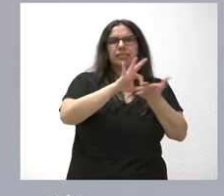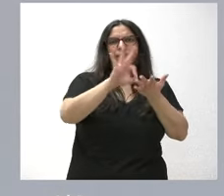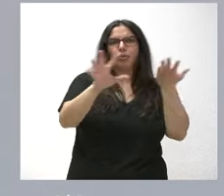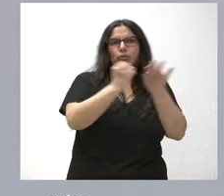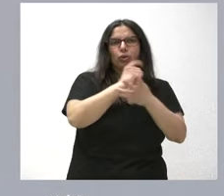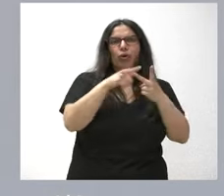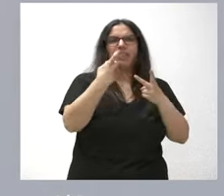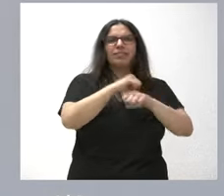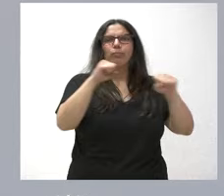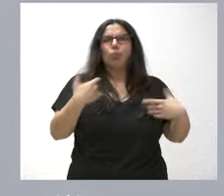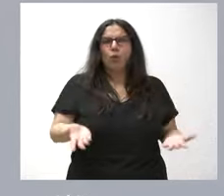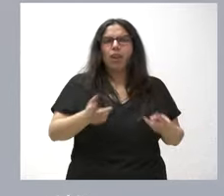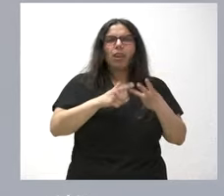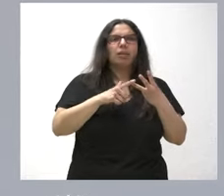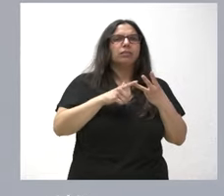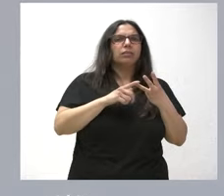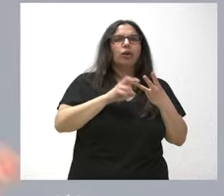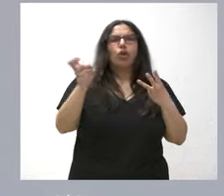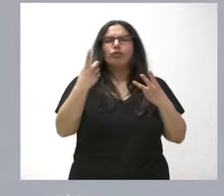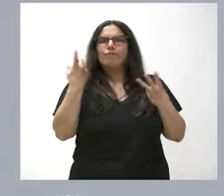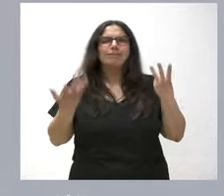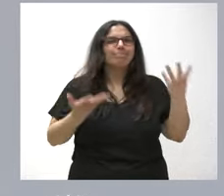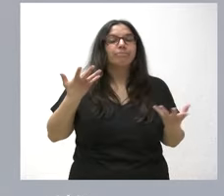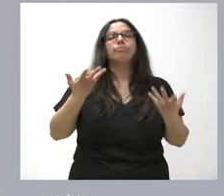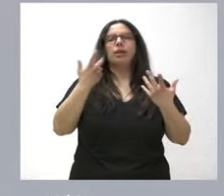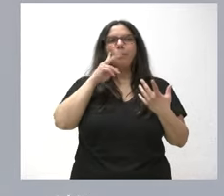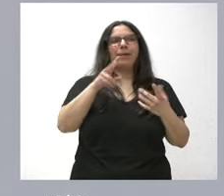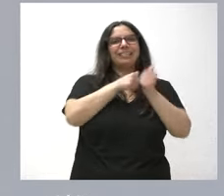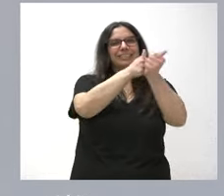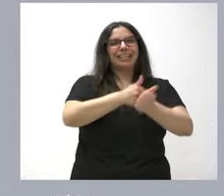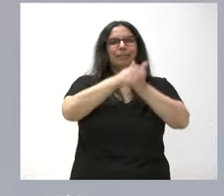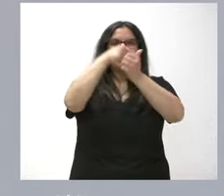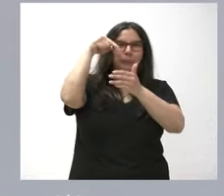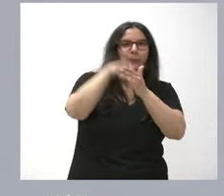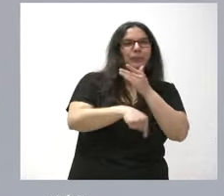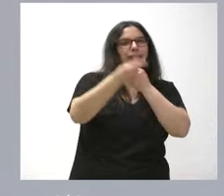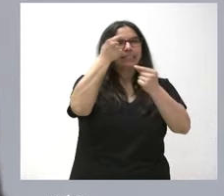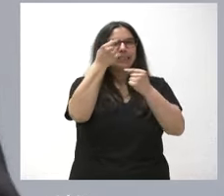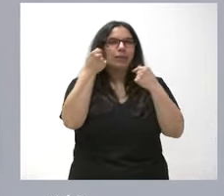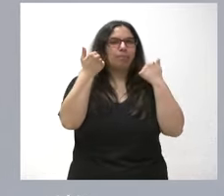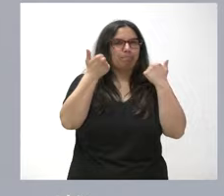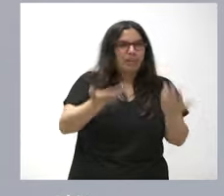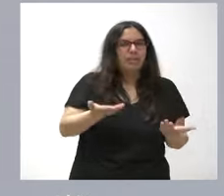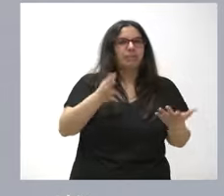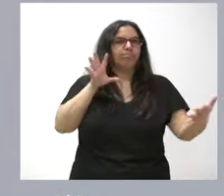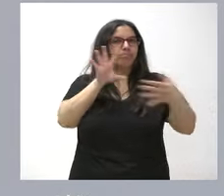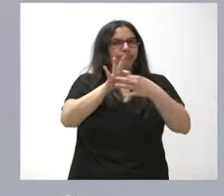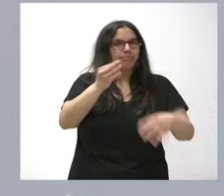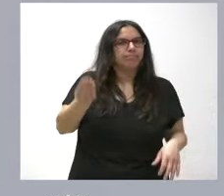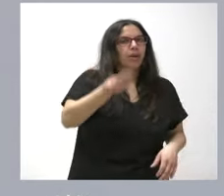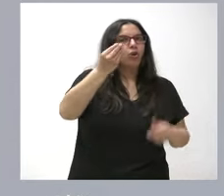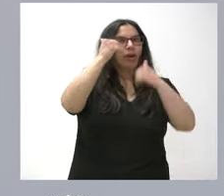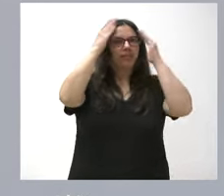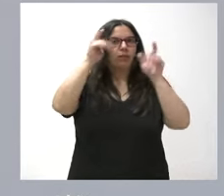tenemos que reforzar, cuáles son aquellos que faltarían y, por tanto, permite un seguimiento más individualizado, más preciso, mejorando la atención de